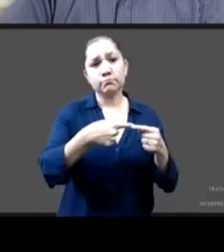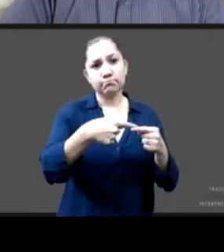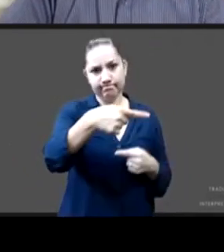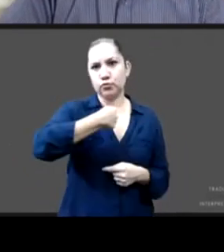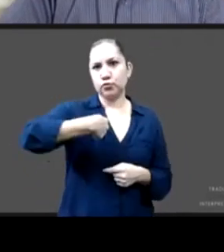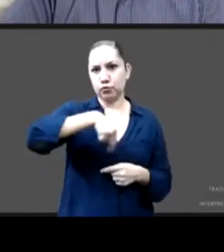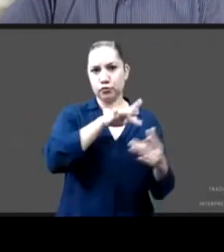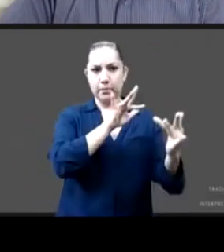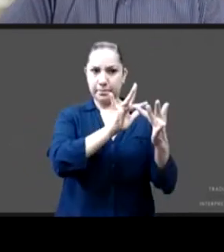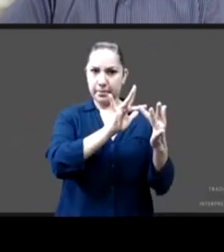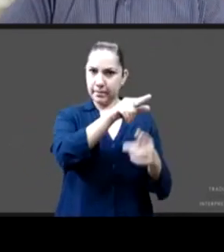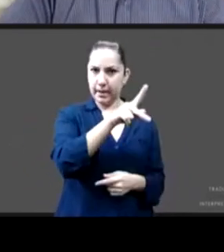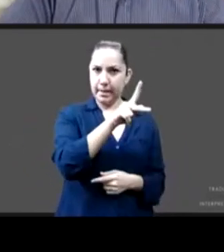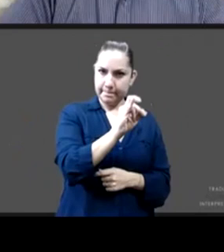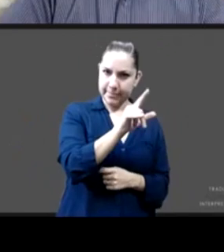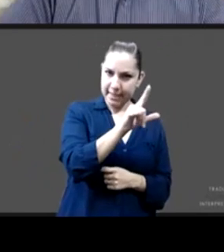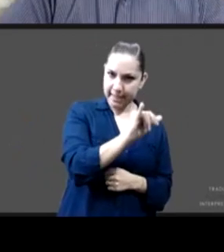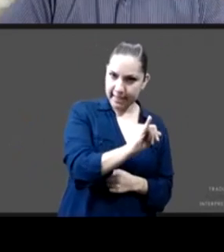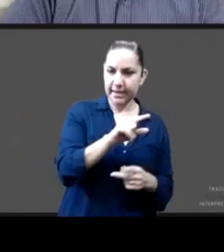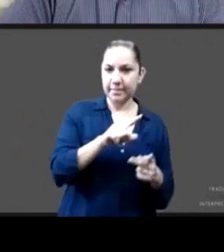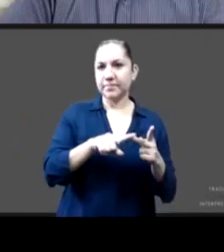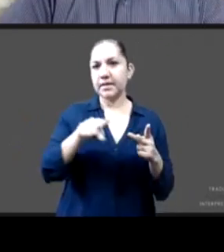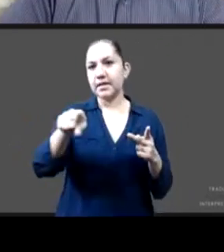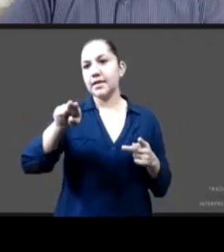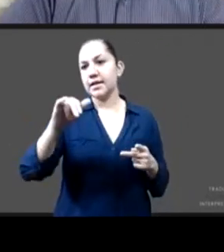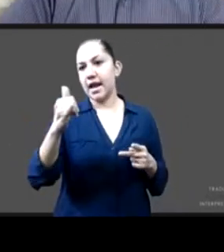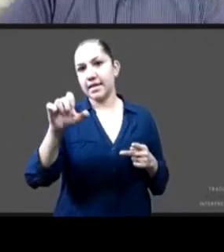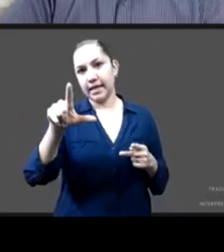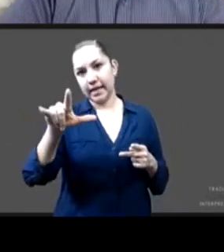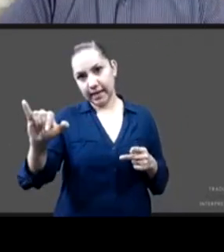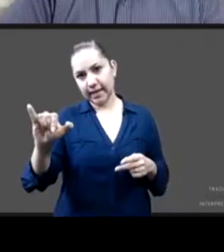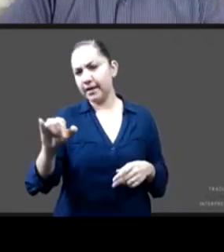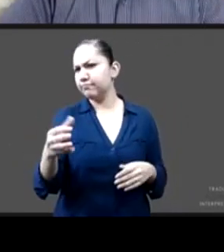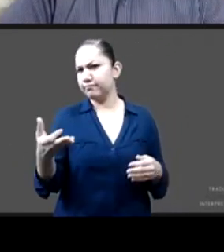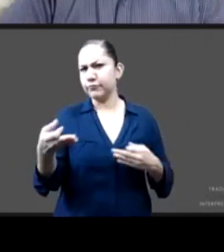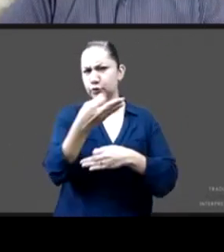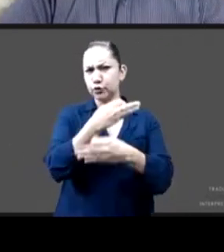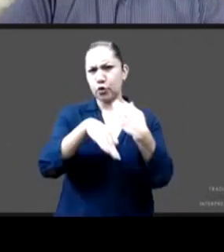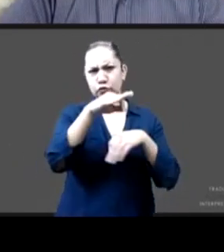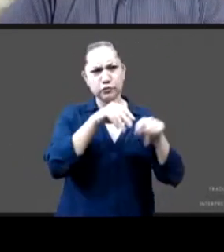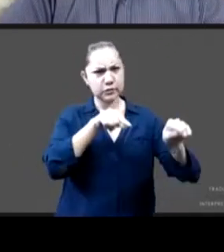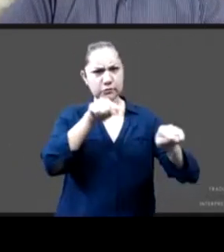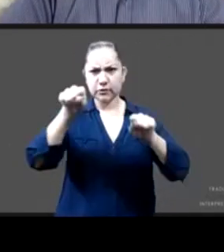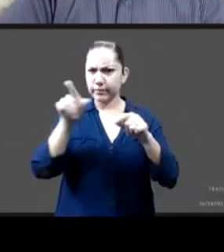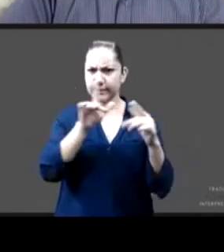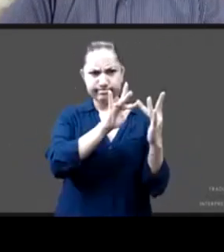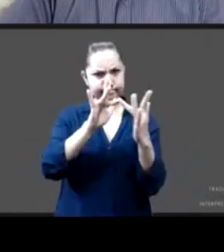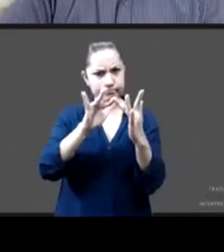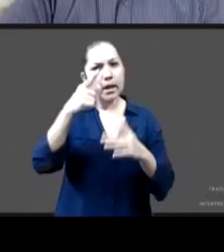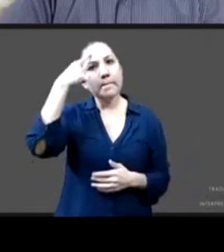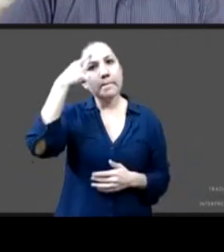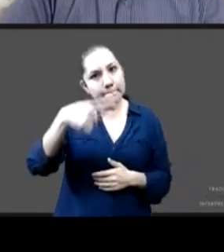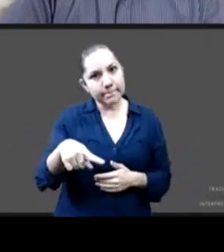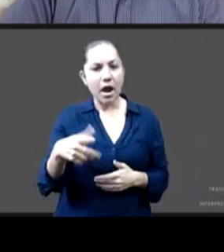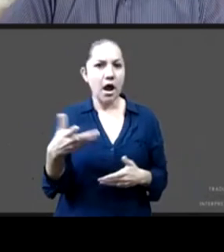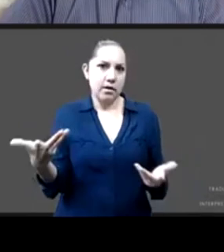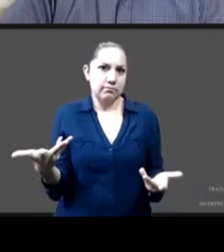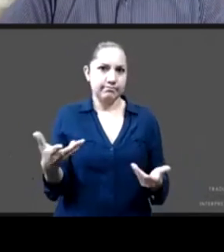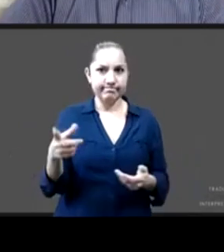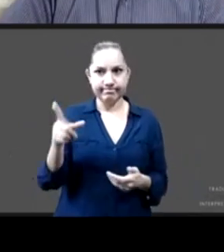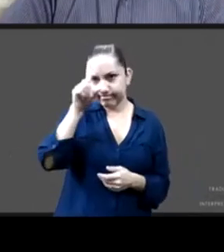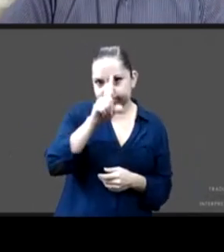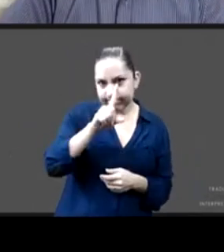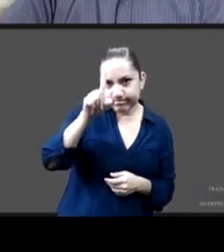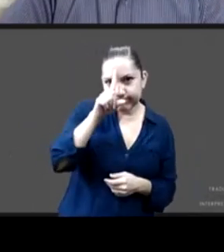con Nayeli, ¿no? Con todos ustedes, que seguramente